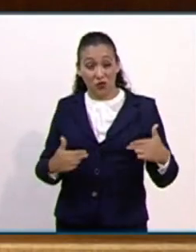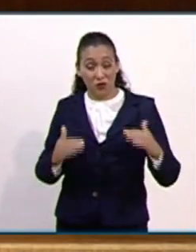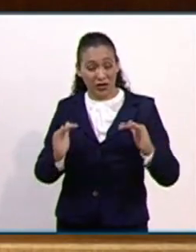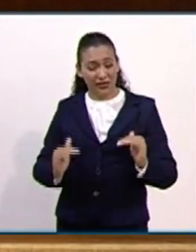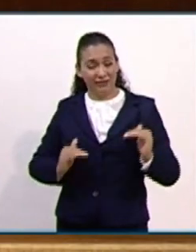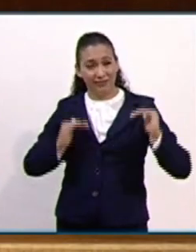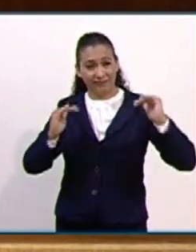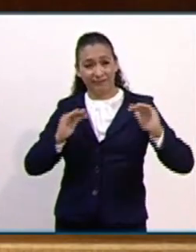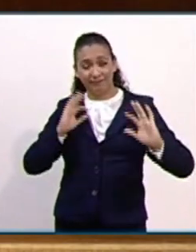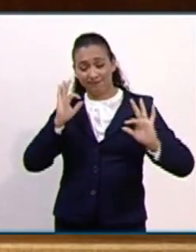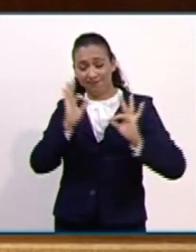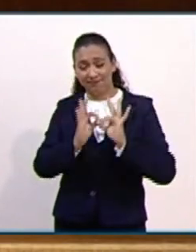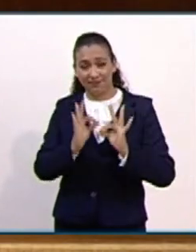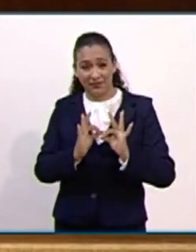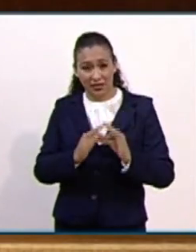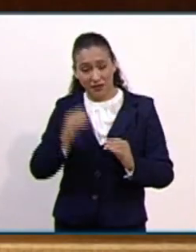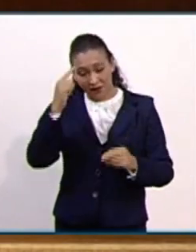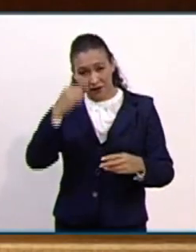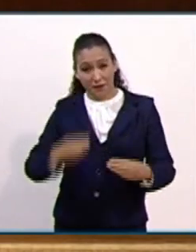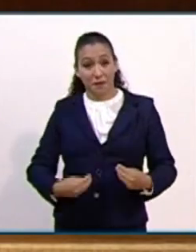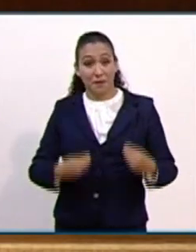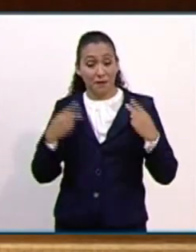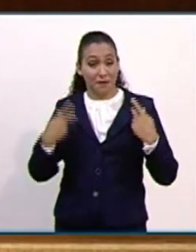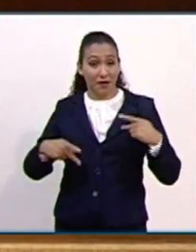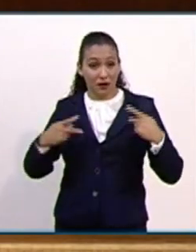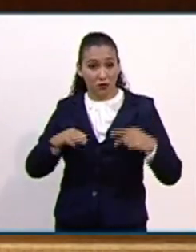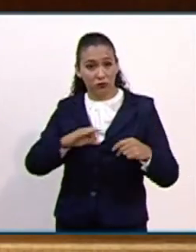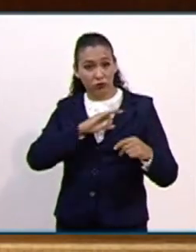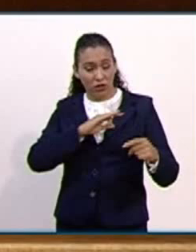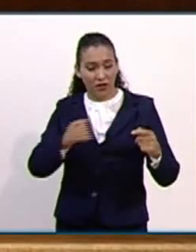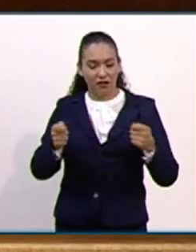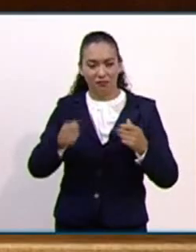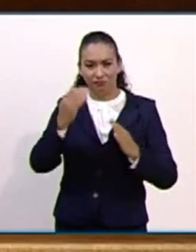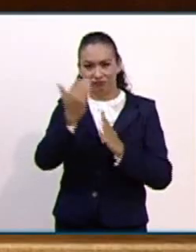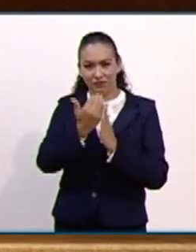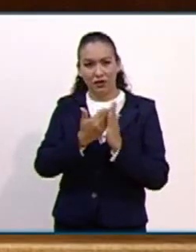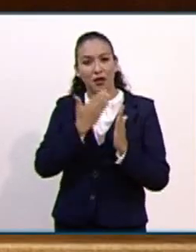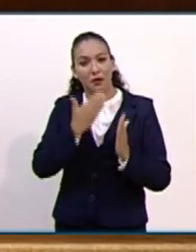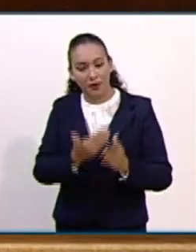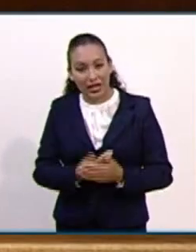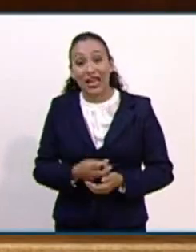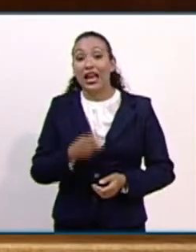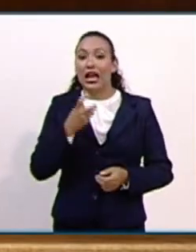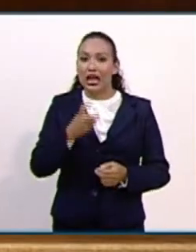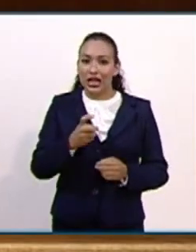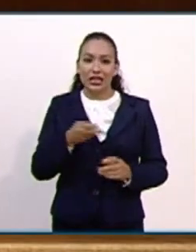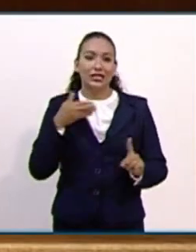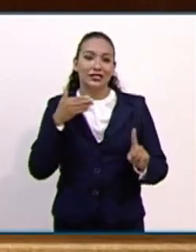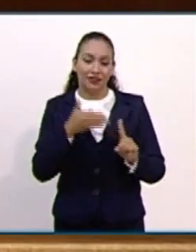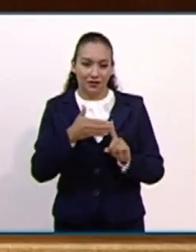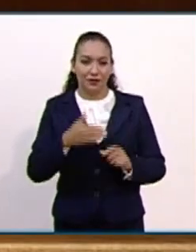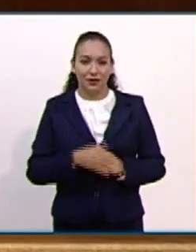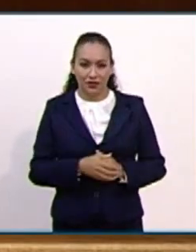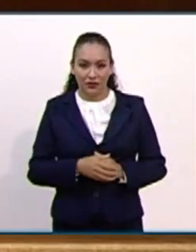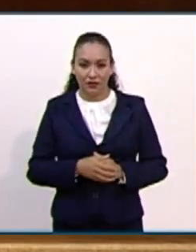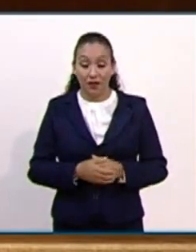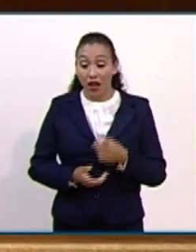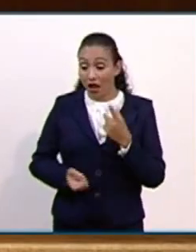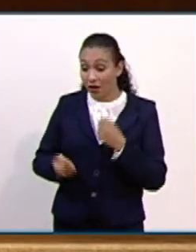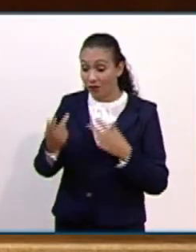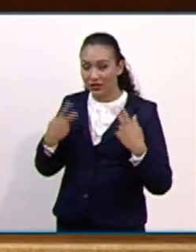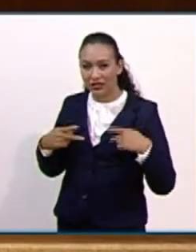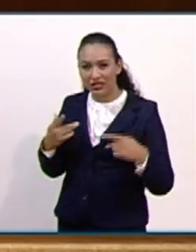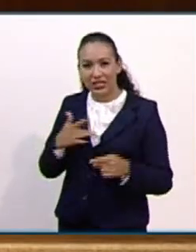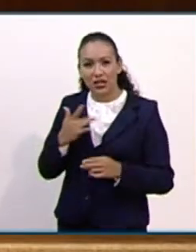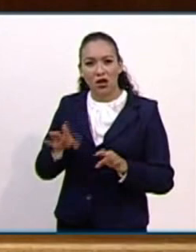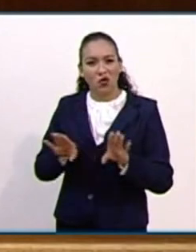irradiar en la vida de las personas y operen, como originalmente se pensó, como un límite, aunque les duela a muchos,